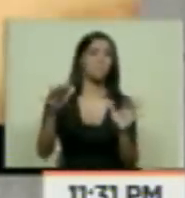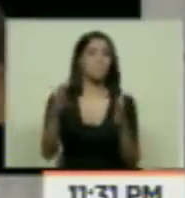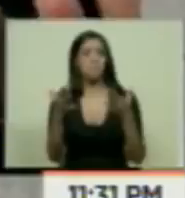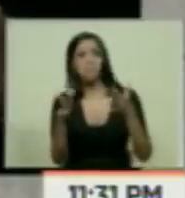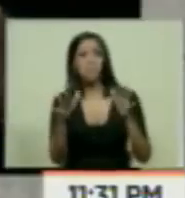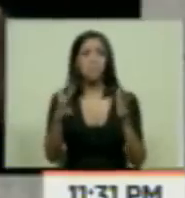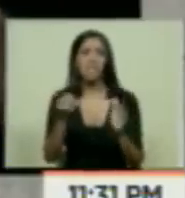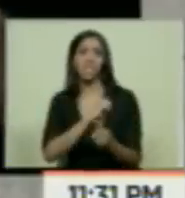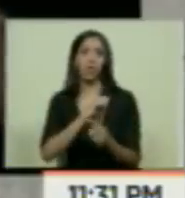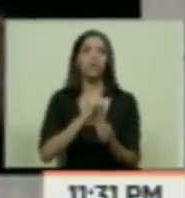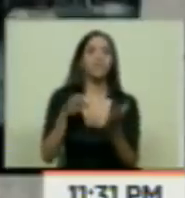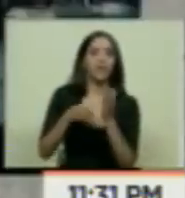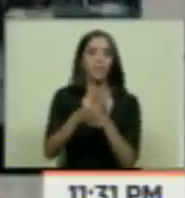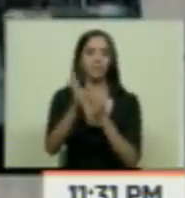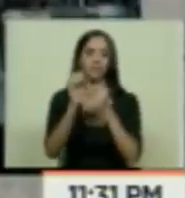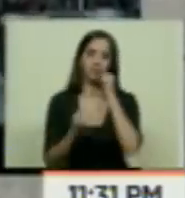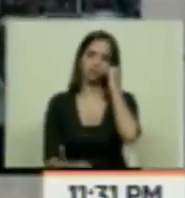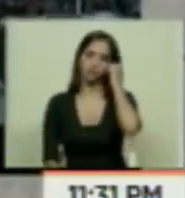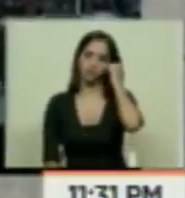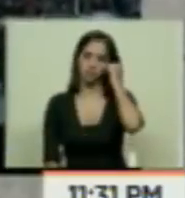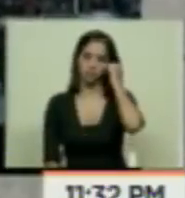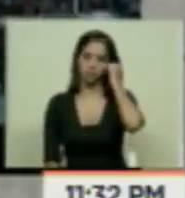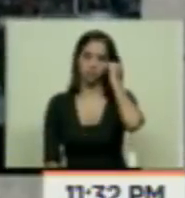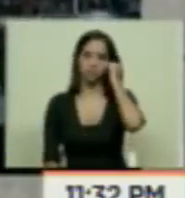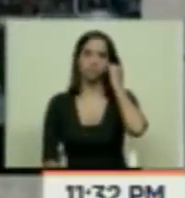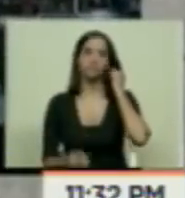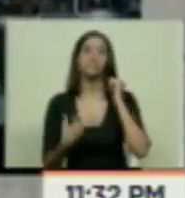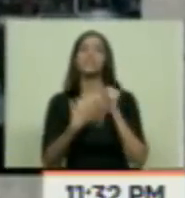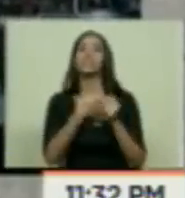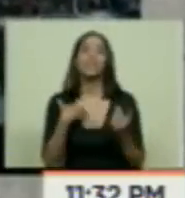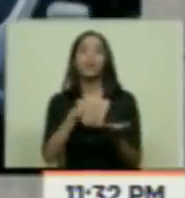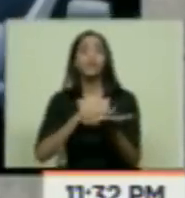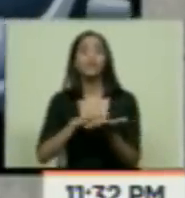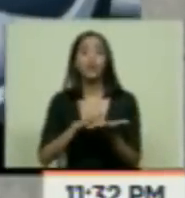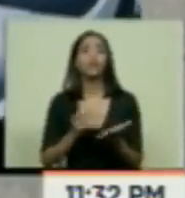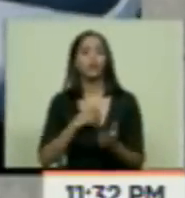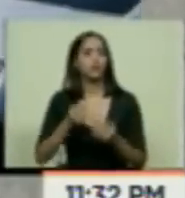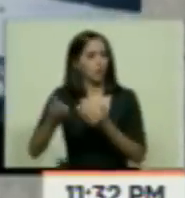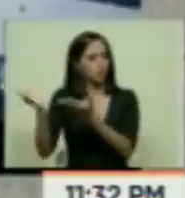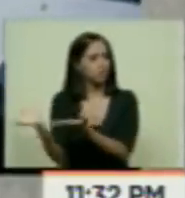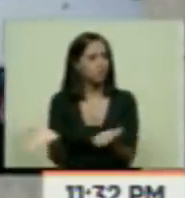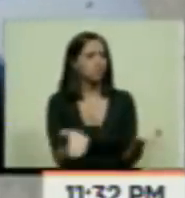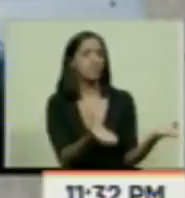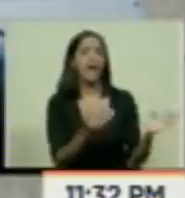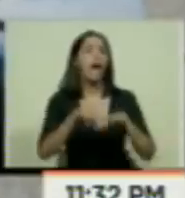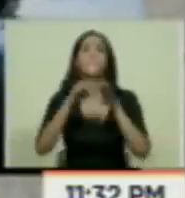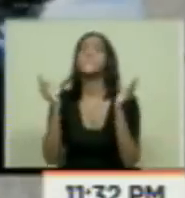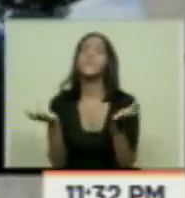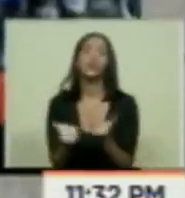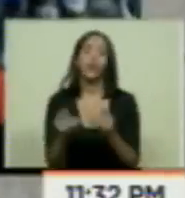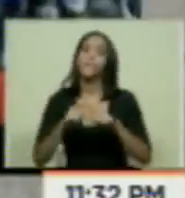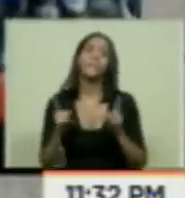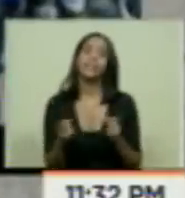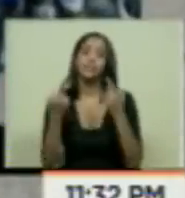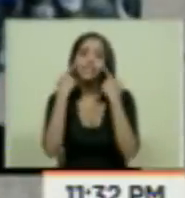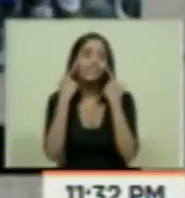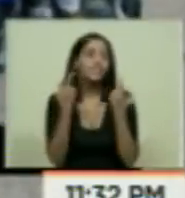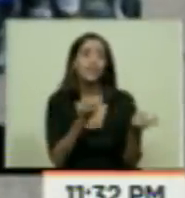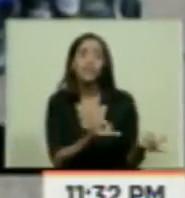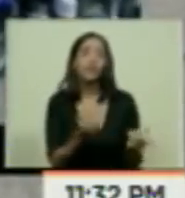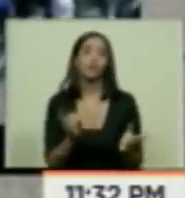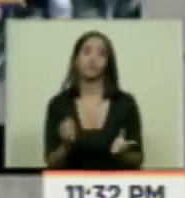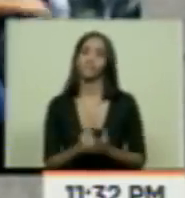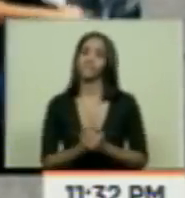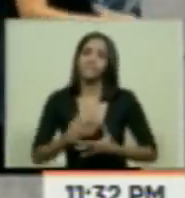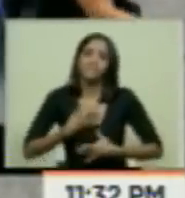miedo y van a pasar. Queremos que nos solucionen. Nosotros damos el paso con todo el gusto del mundo, pero ya se dio. Pero se